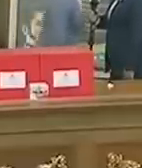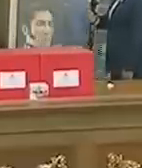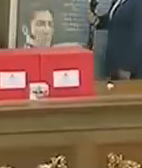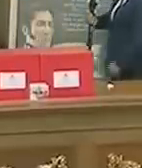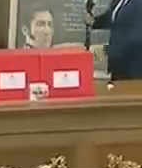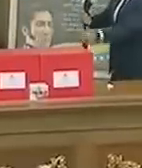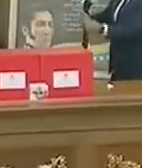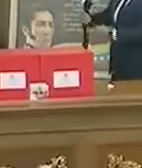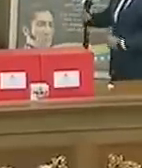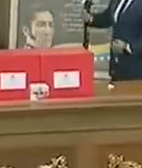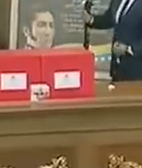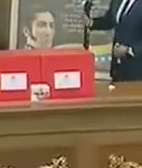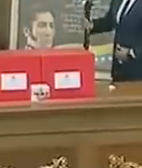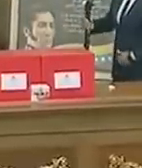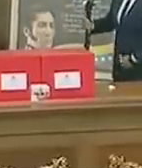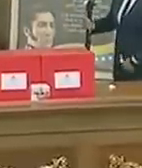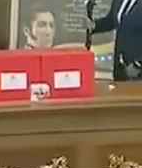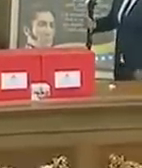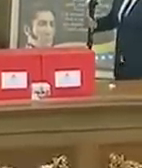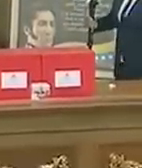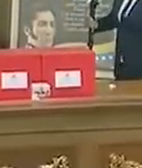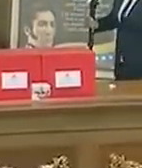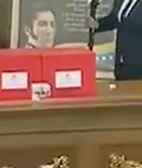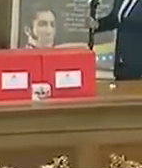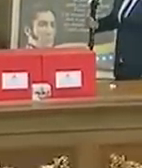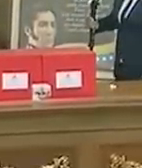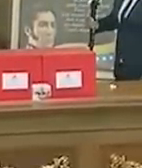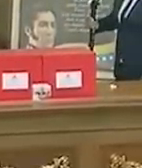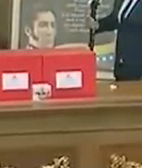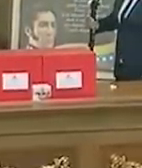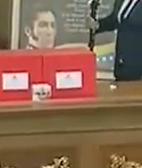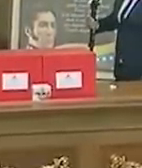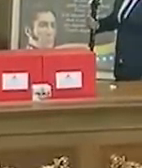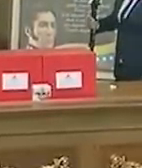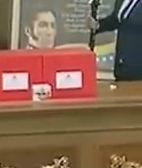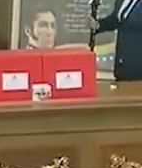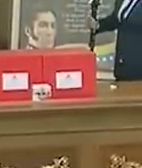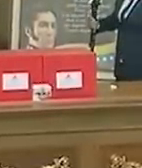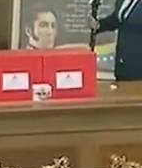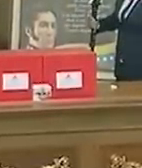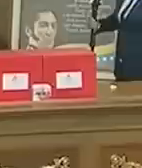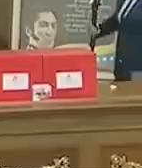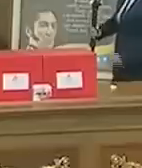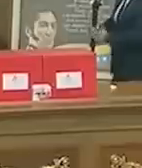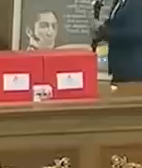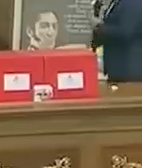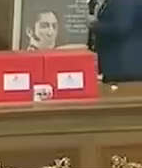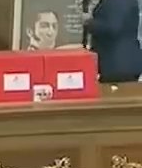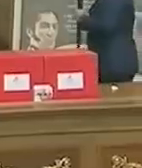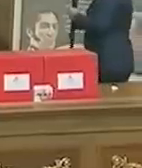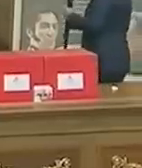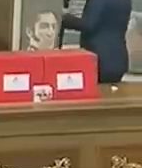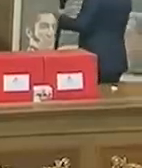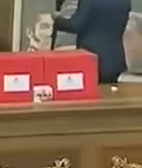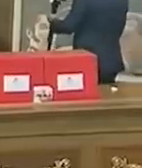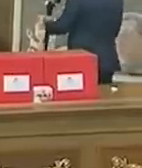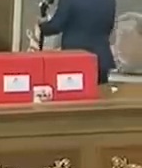Déjame el derecho de palabra al ciudadano diputado José Rodolfo Correa.